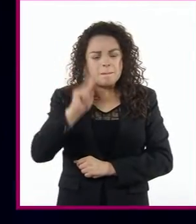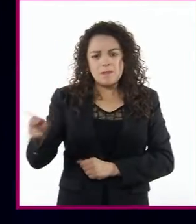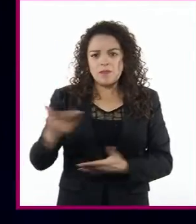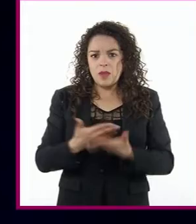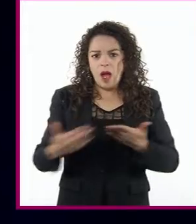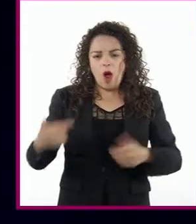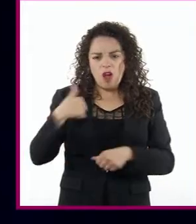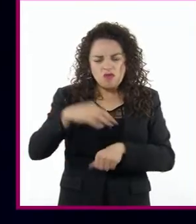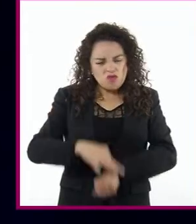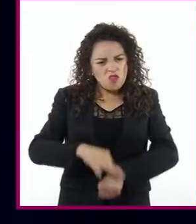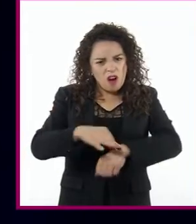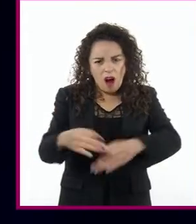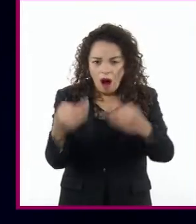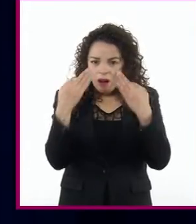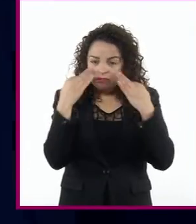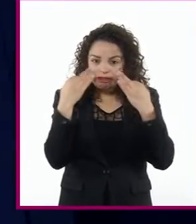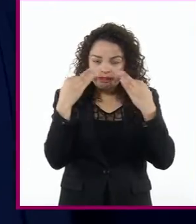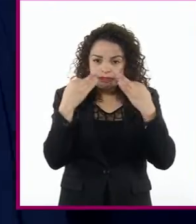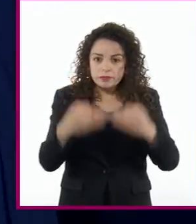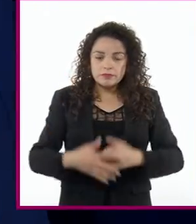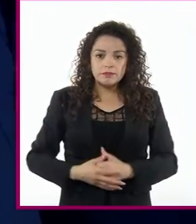ser testigo.